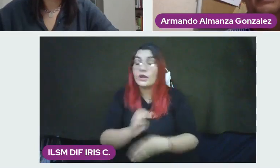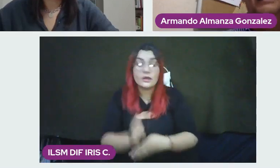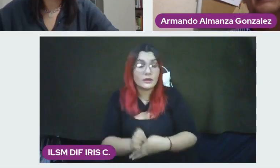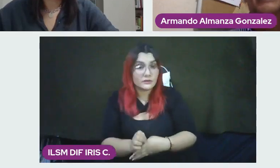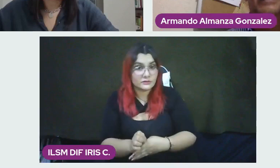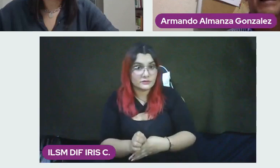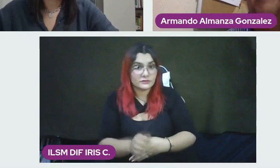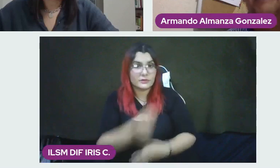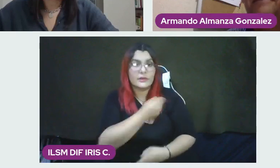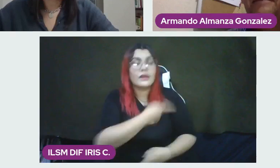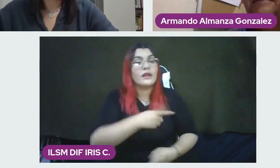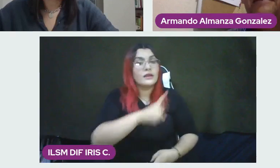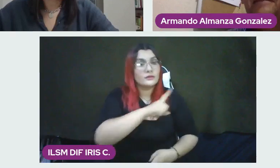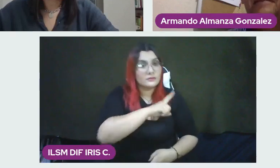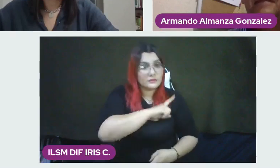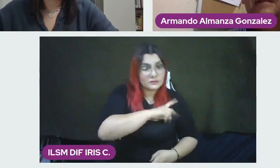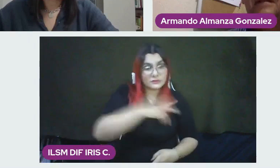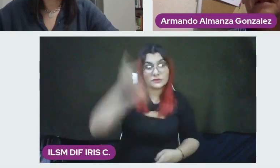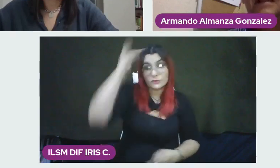con esa